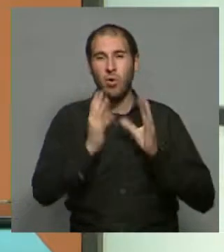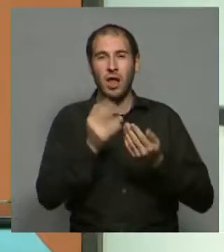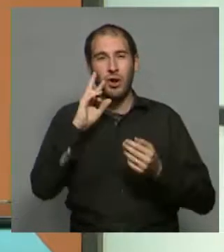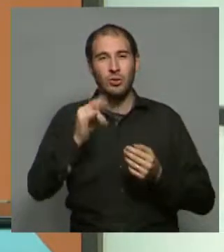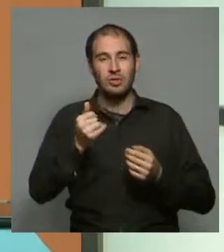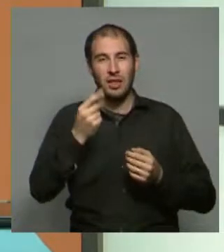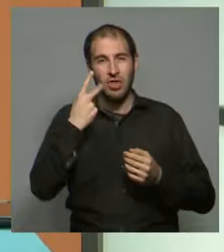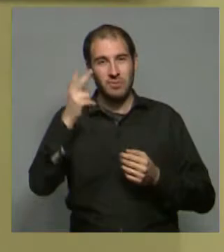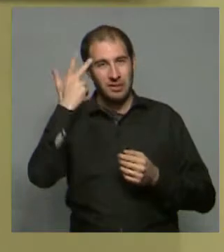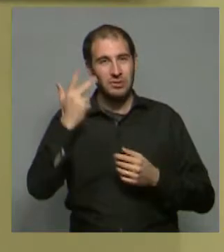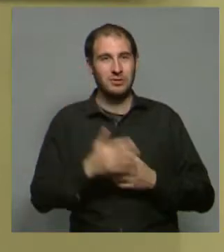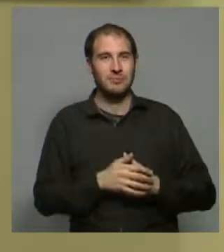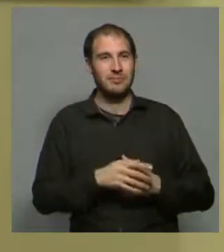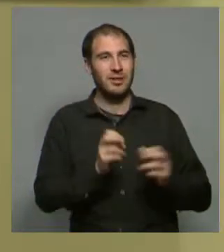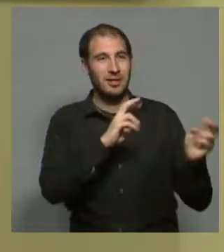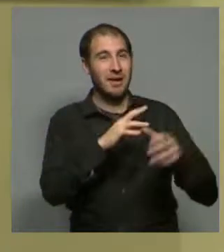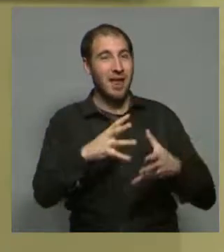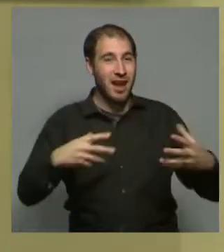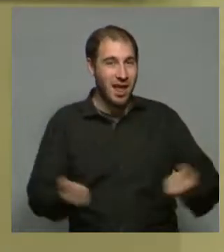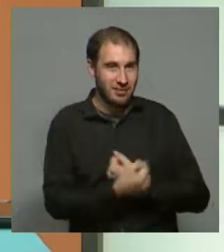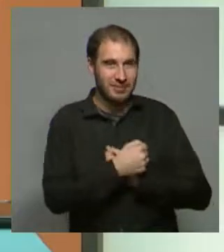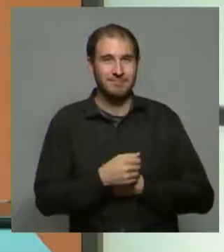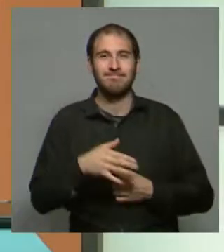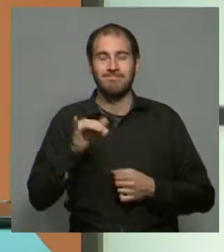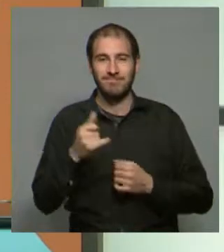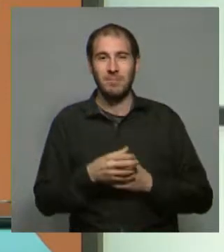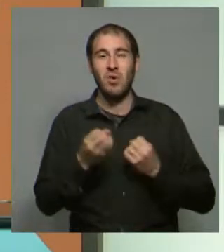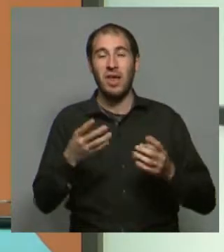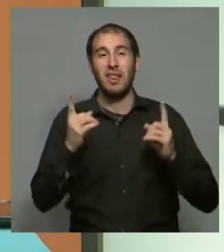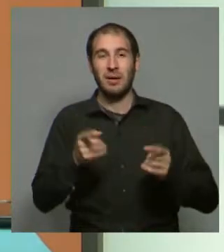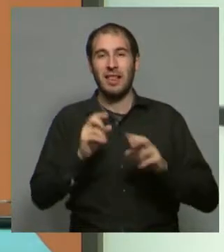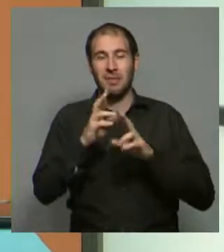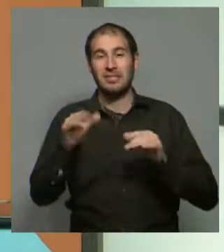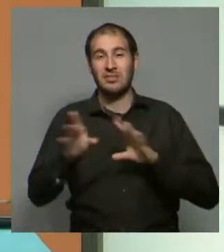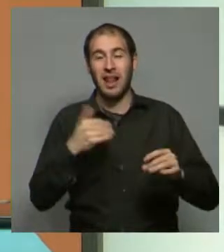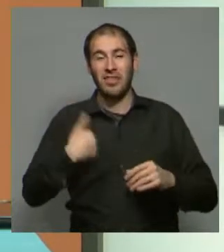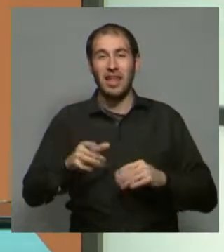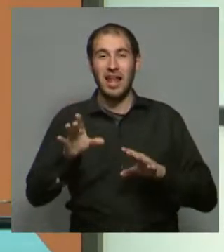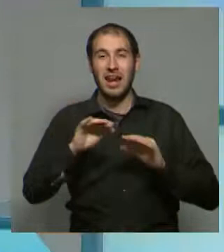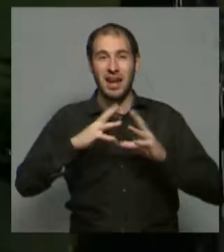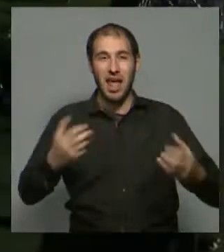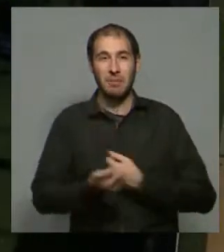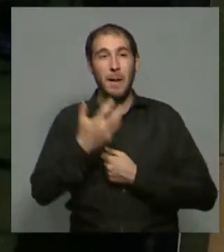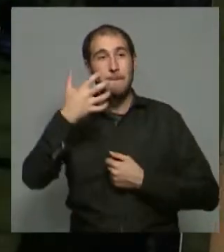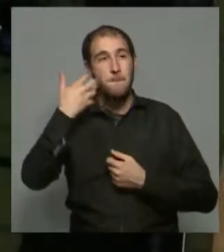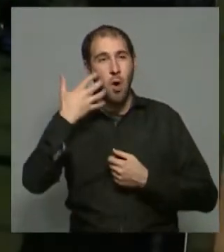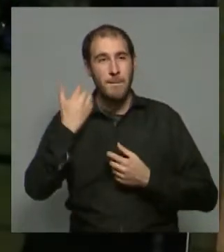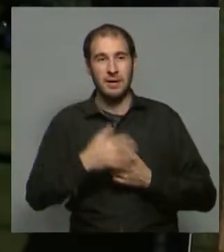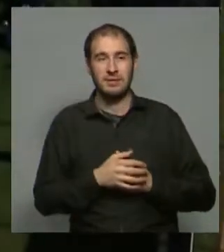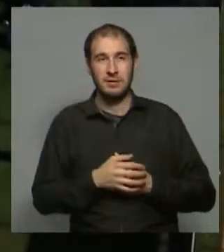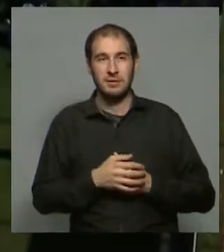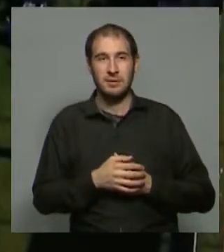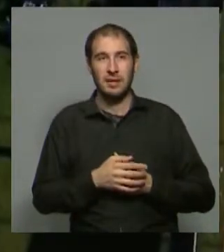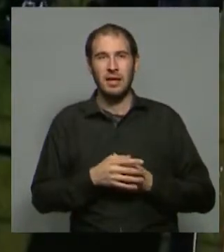Rusia 2018. Bueno, pasamos al rugby. Así es, porque también tenemos que hablar del seleccionado argentino de rugby, los Pumas, que van a estar, o que ya